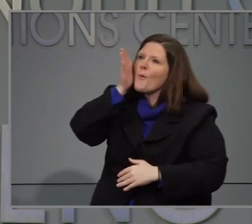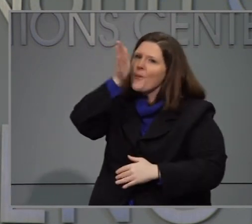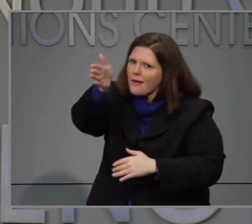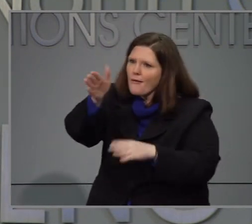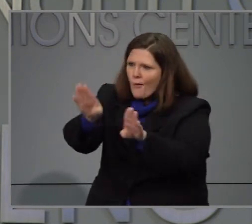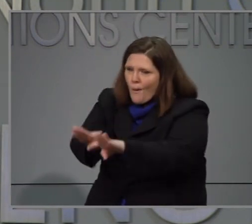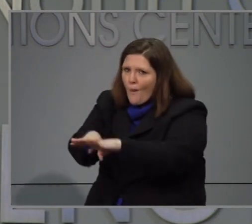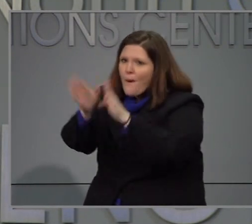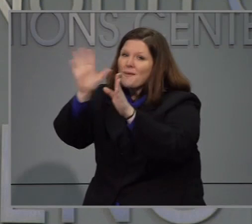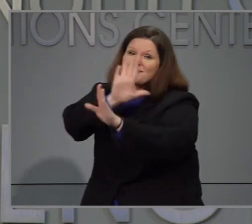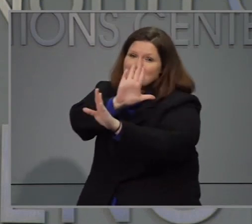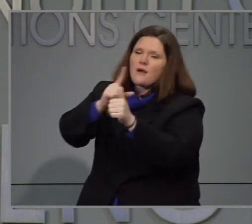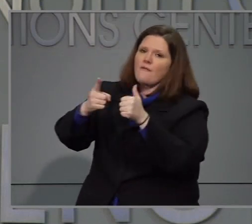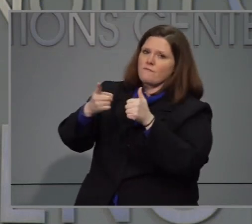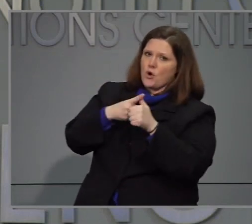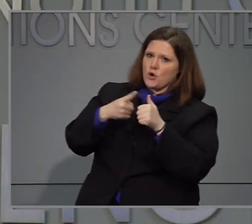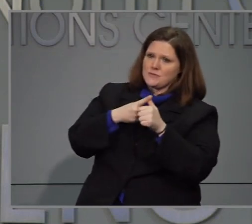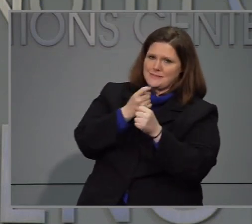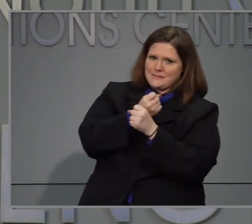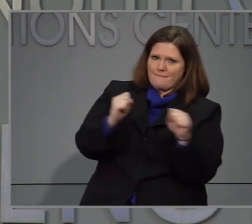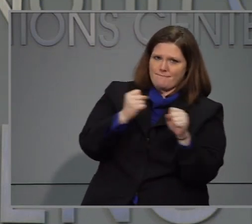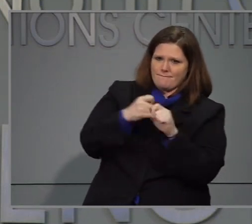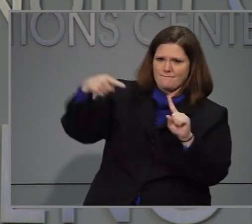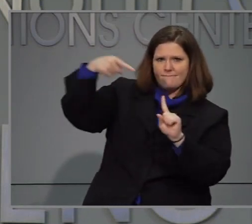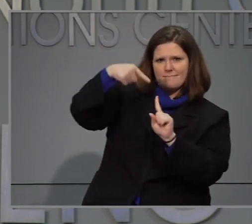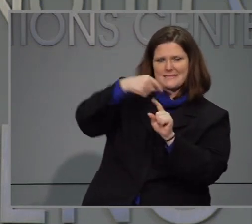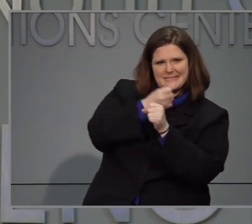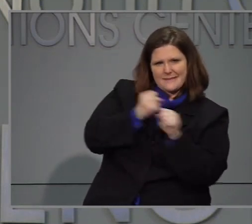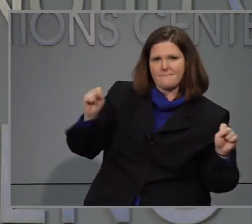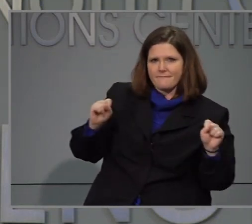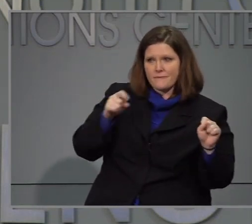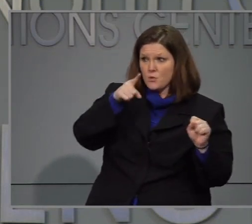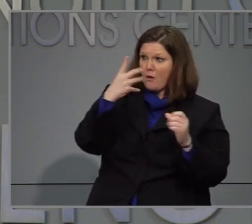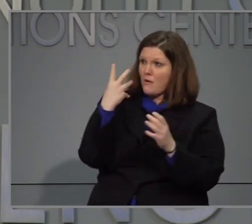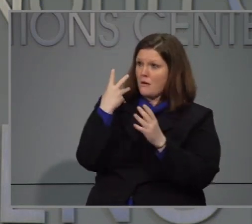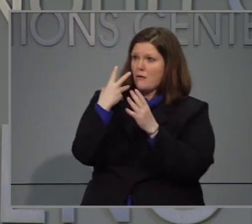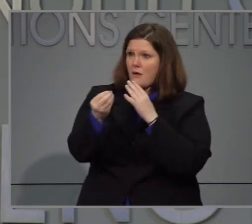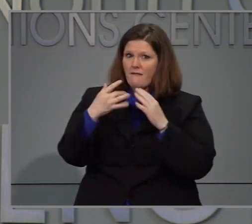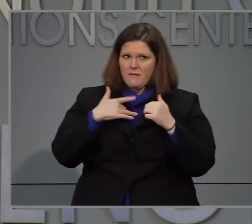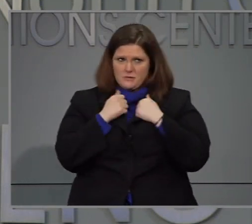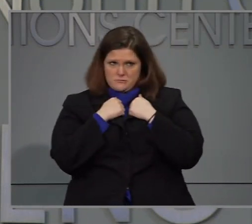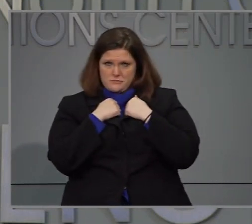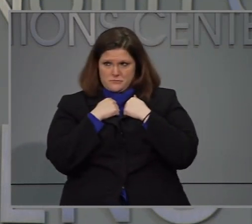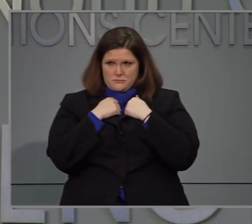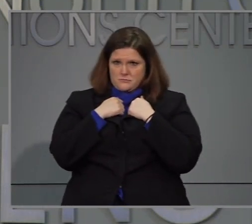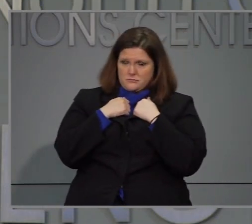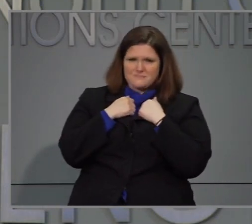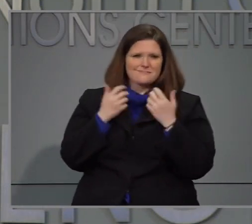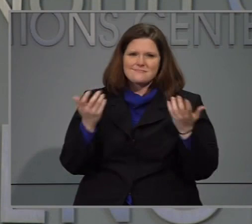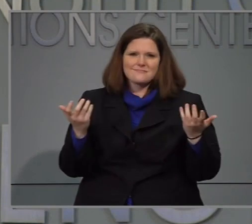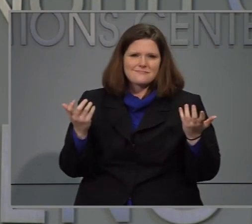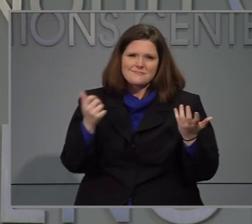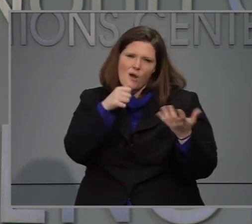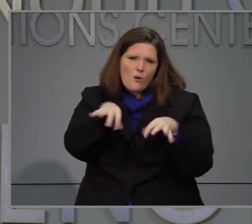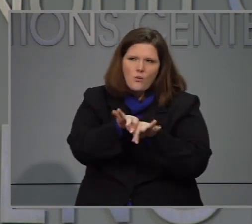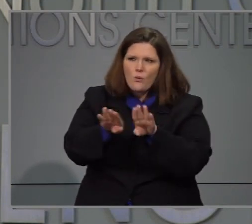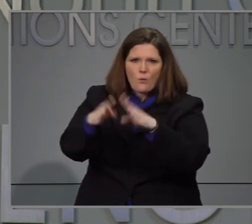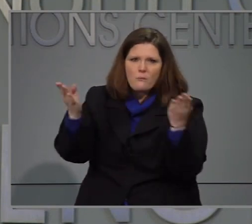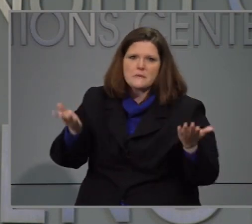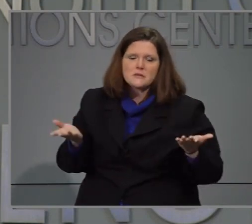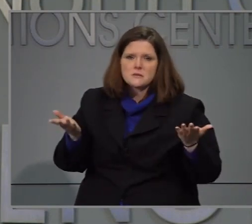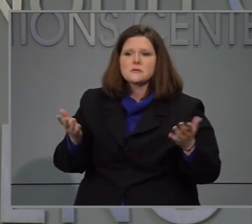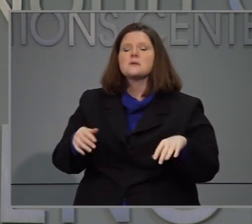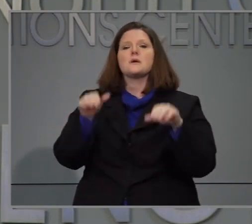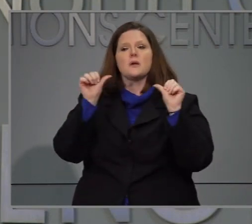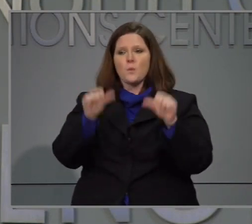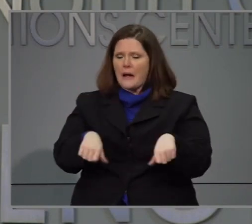el futuro, y nosotros queremos que la gente se sienta segura al hacer todo esto, porque bueno, uno puede